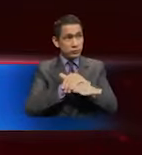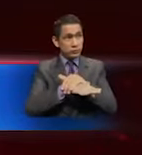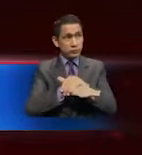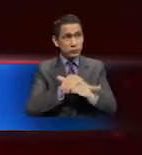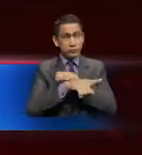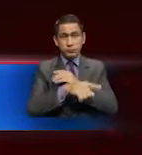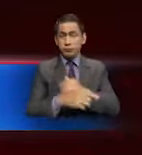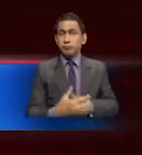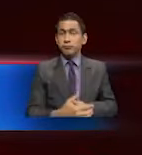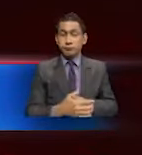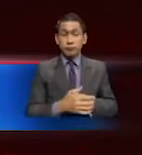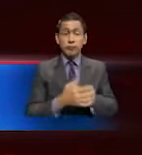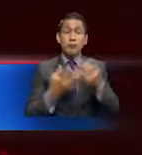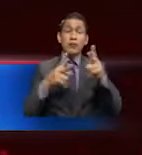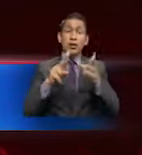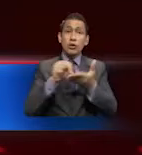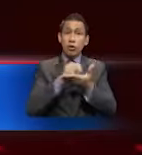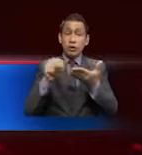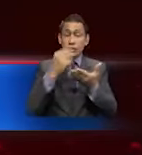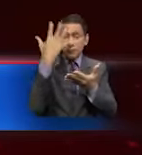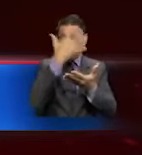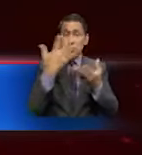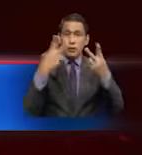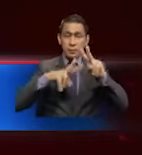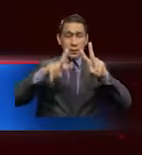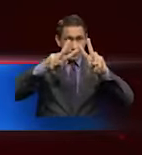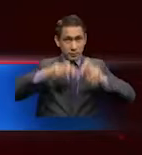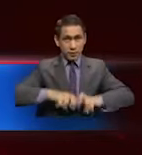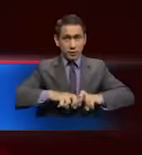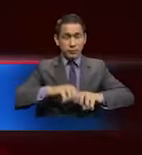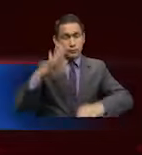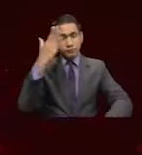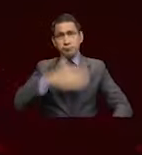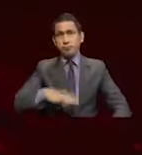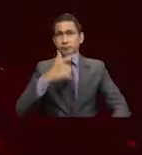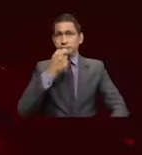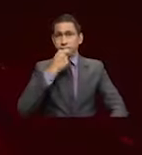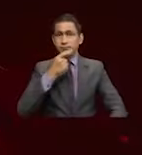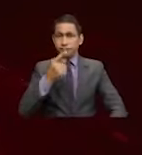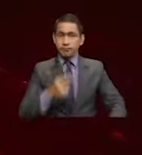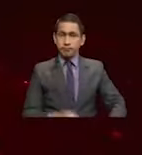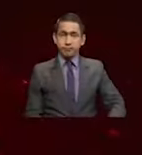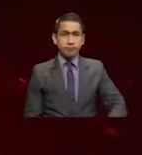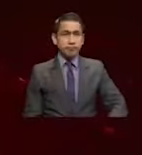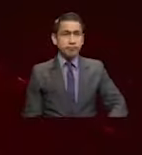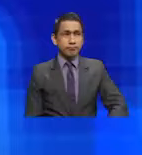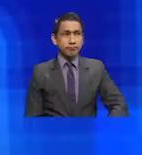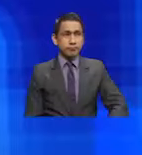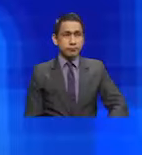el cantón San Lorenzo, al norte de la provincia de Esmeraldas. Gustavo Jaramillo, TC Televisión.